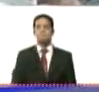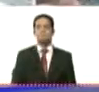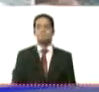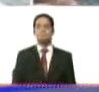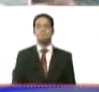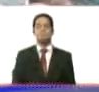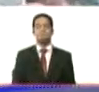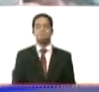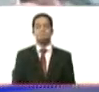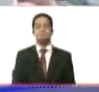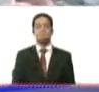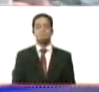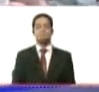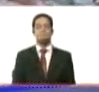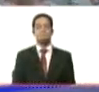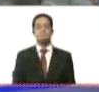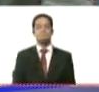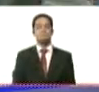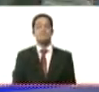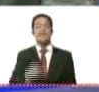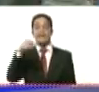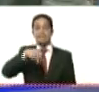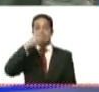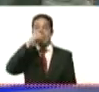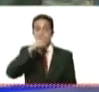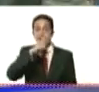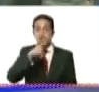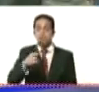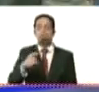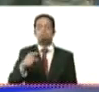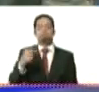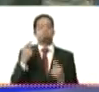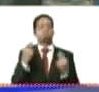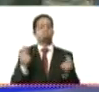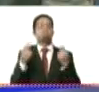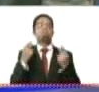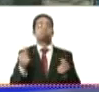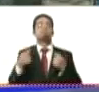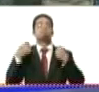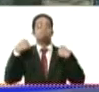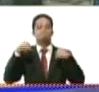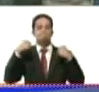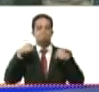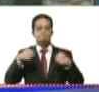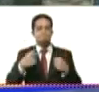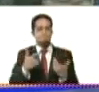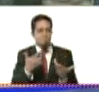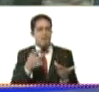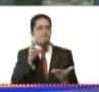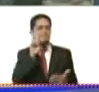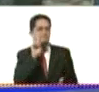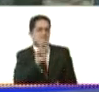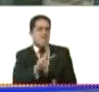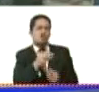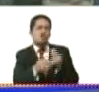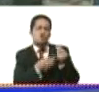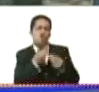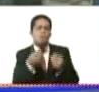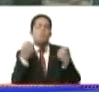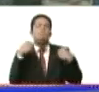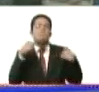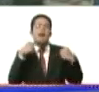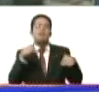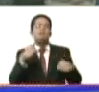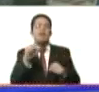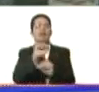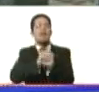Los primeros ejercicios militares 2020, para ponerlo en práctica, visualizarlo. La defensa